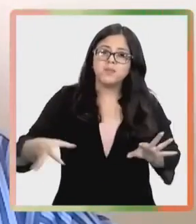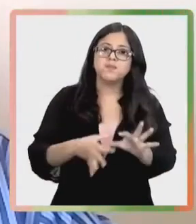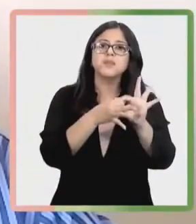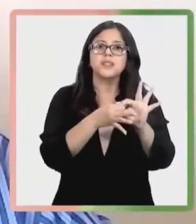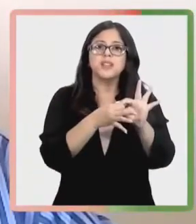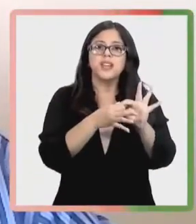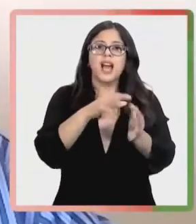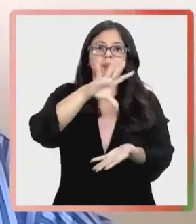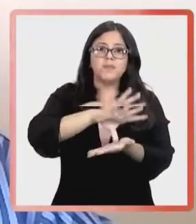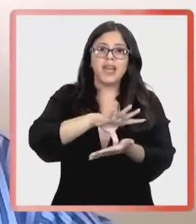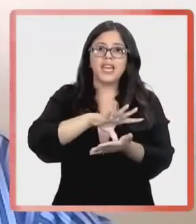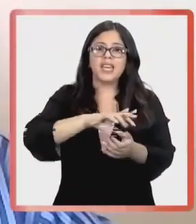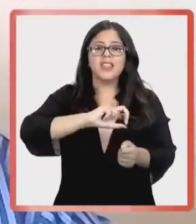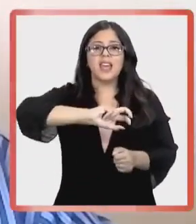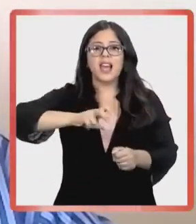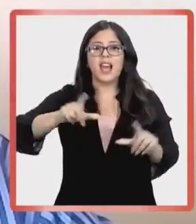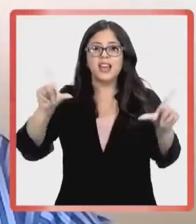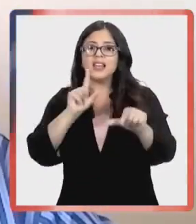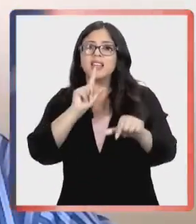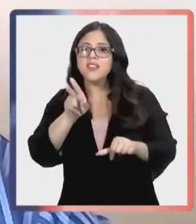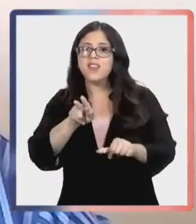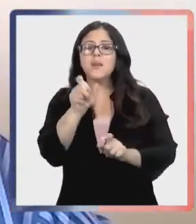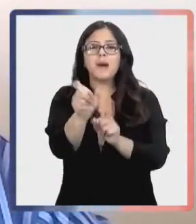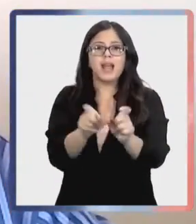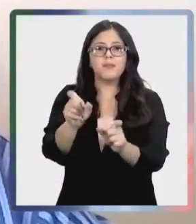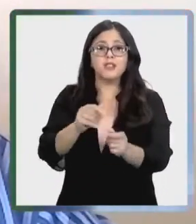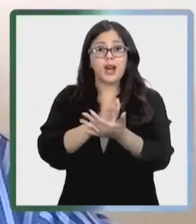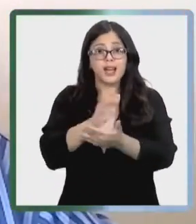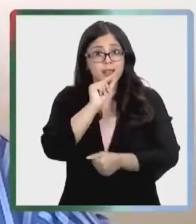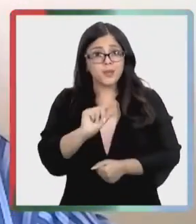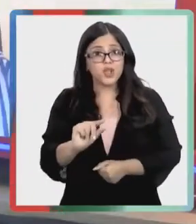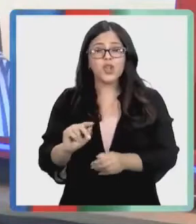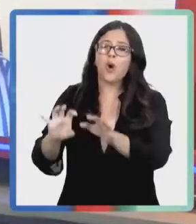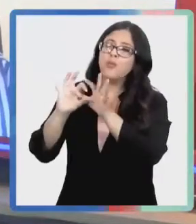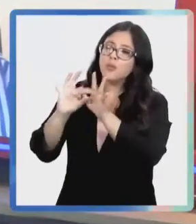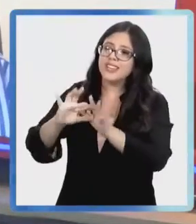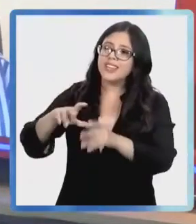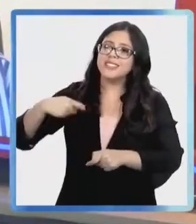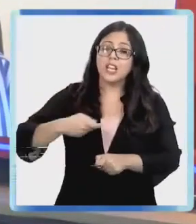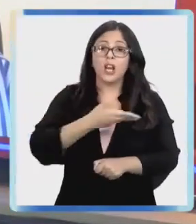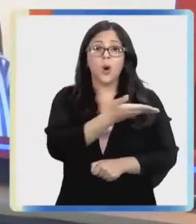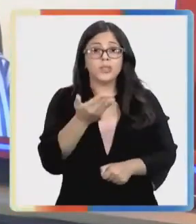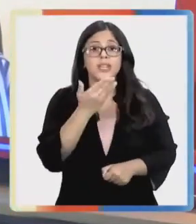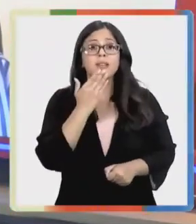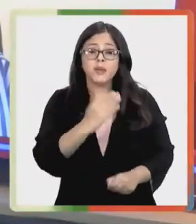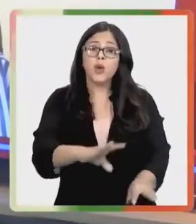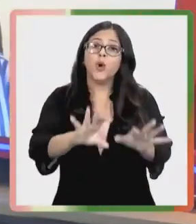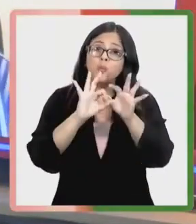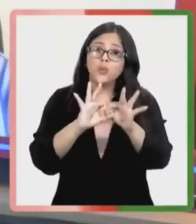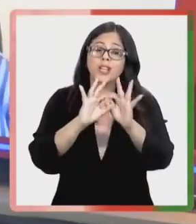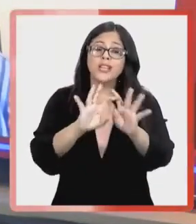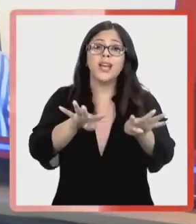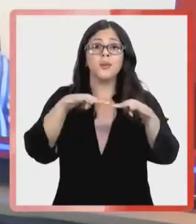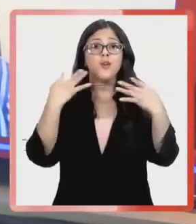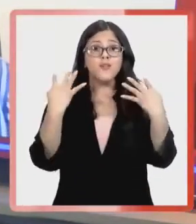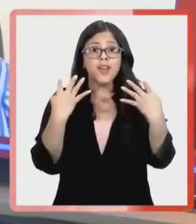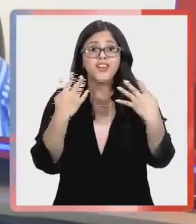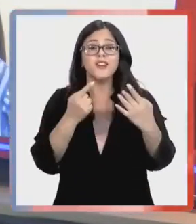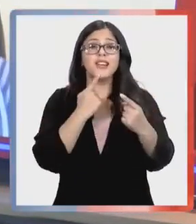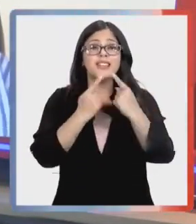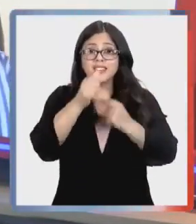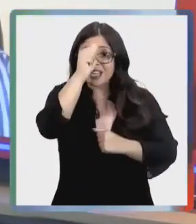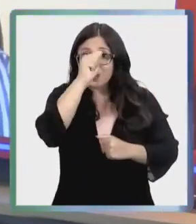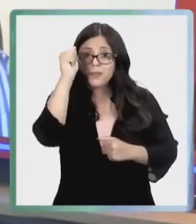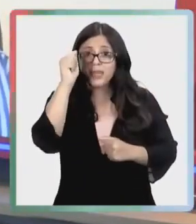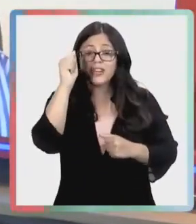conectar todo el país a través de tantos canales de televisión para la ciudadanía. Hasta pronto. Gracias, senador. Y a ustedes también, muchísimas gracias por acompañarnos en la